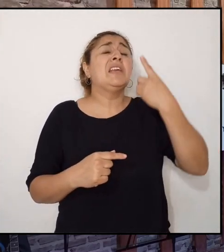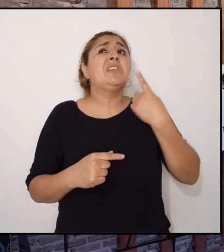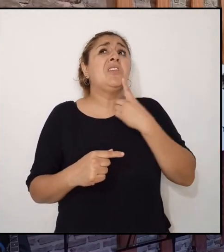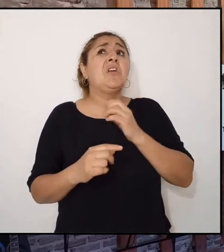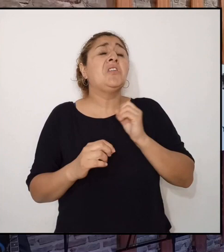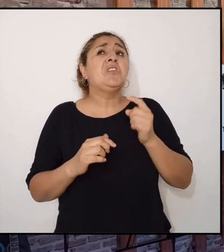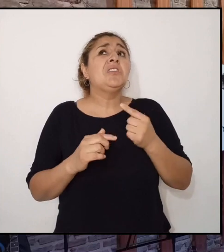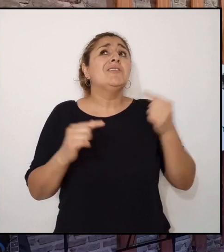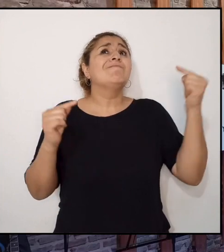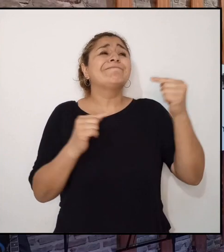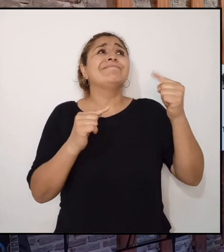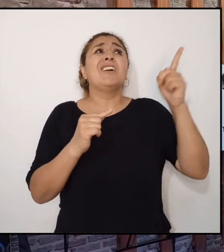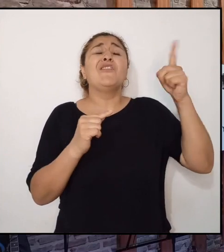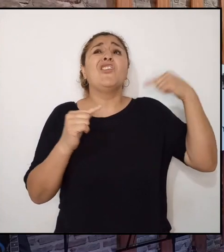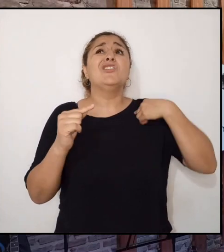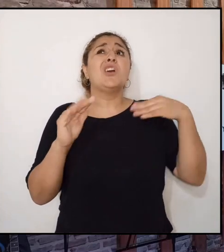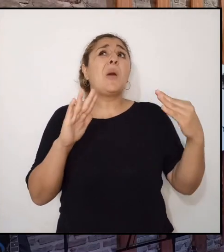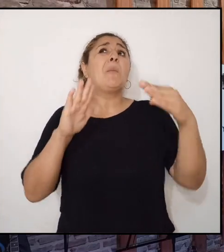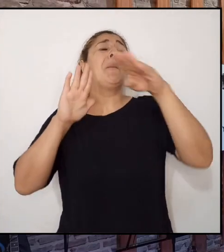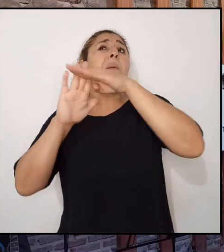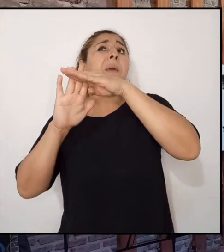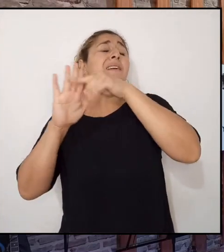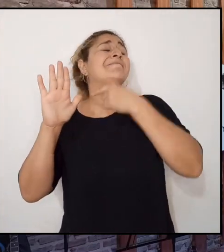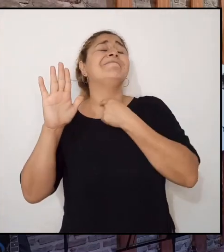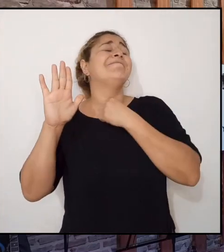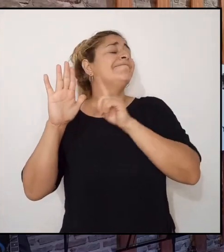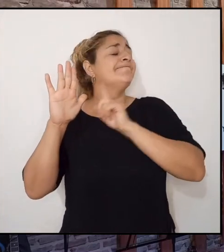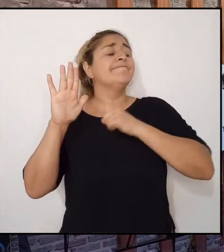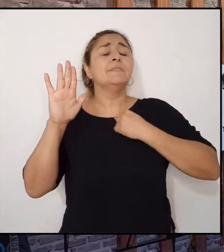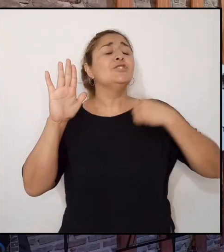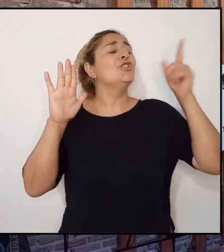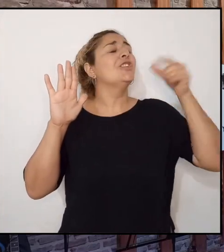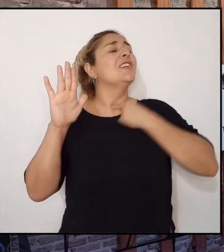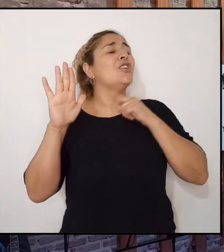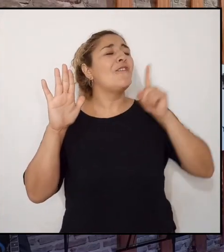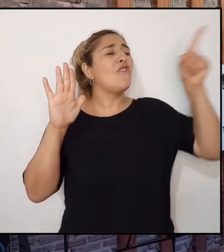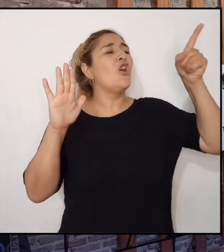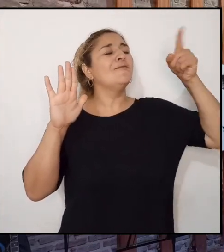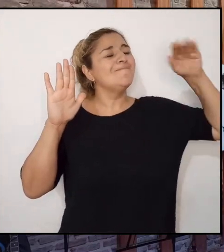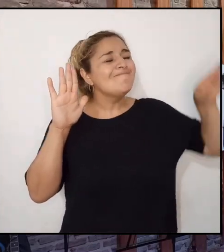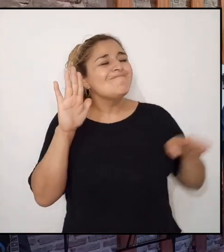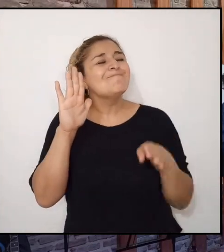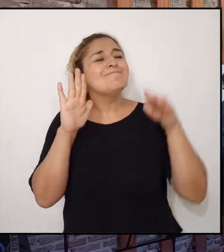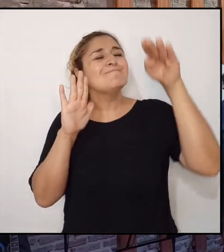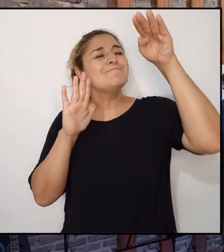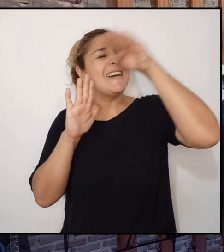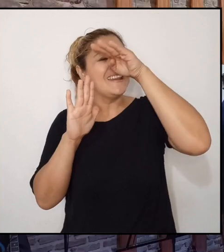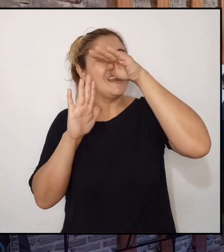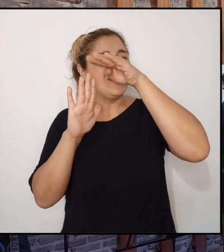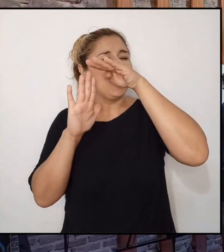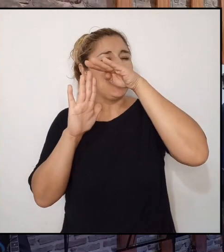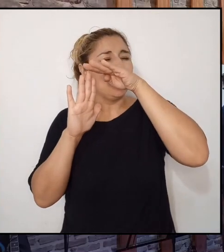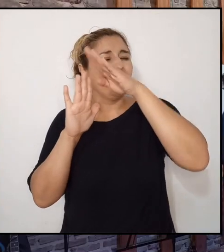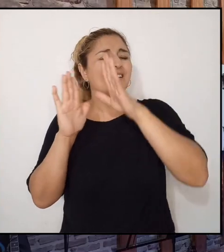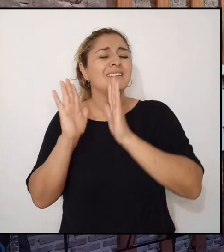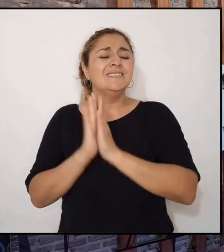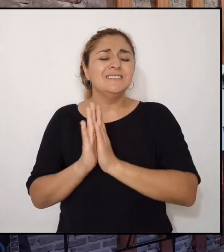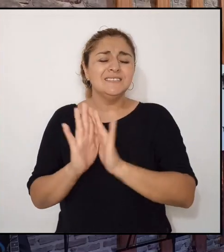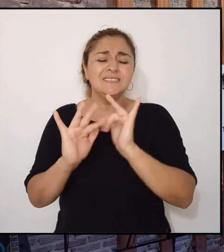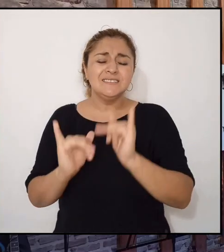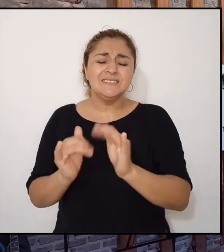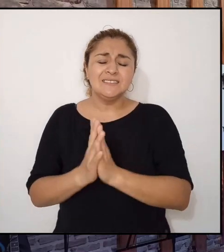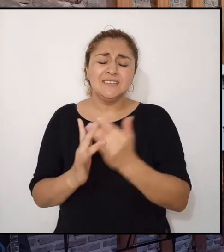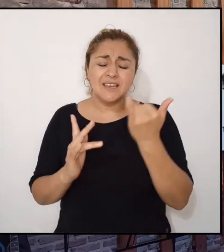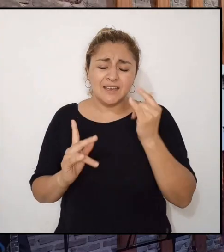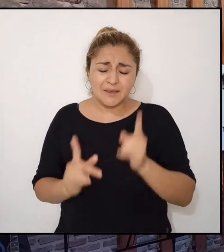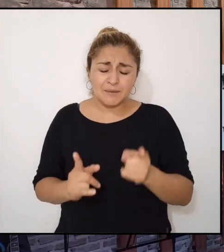llevando el tiempo necesario para estar en comunión contigo. Tal vez no te conozco tanto como pienso. Tal vez